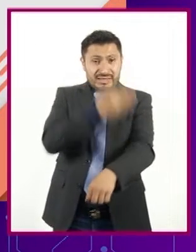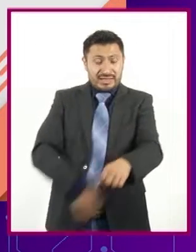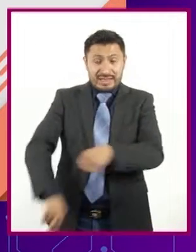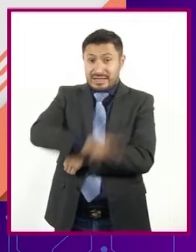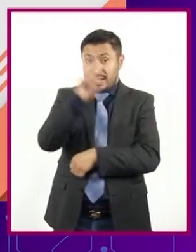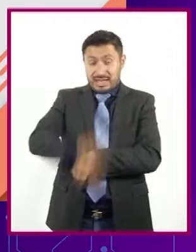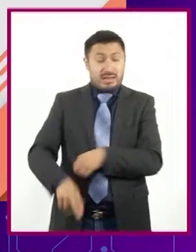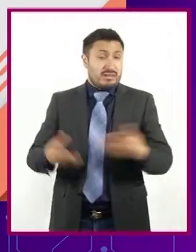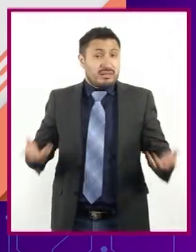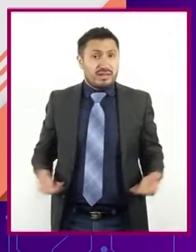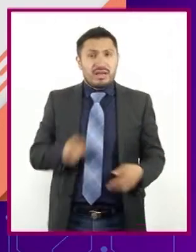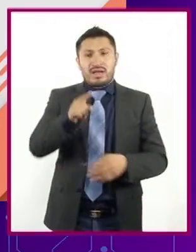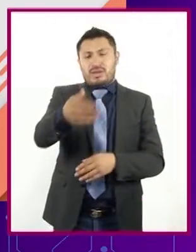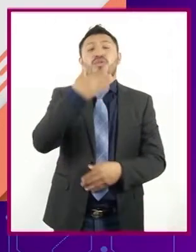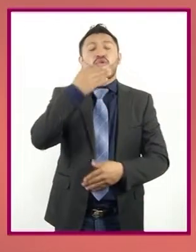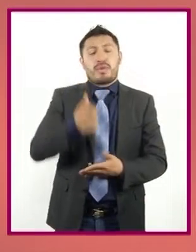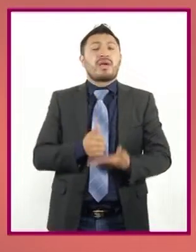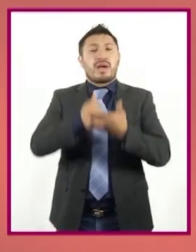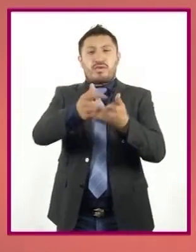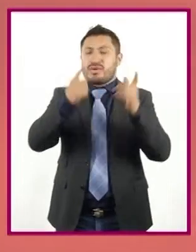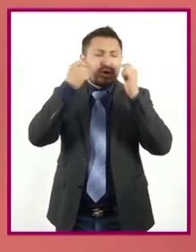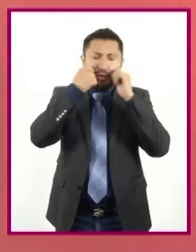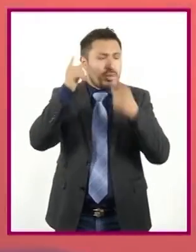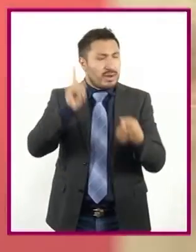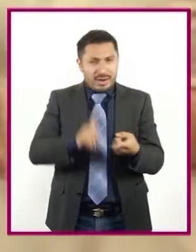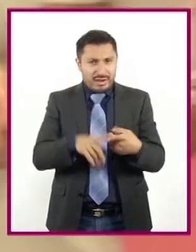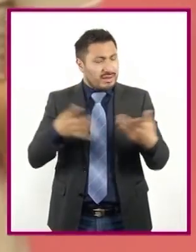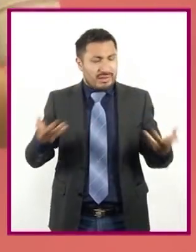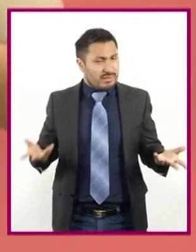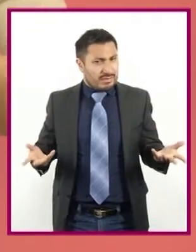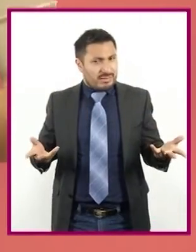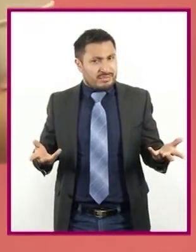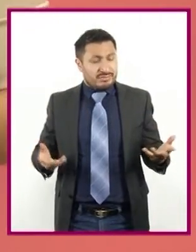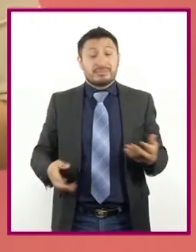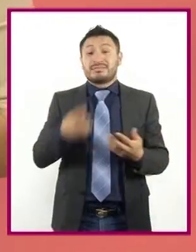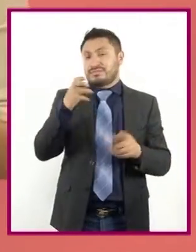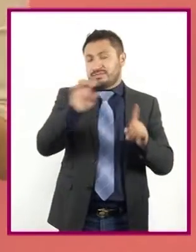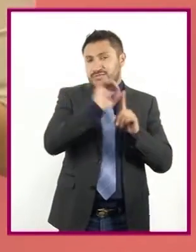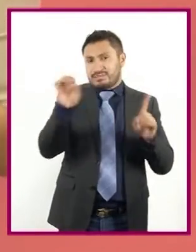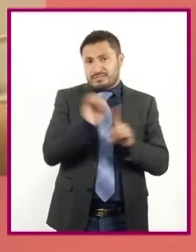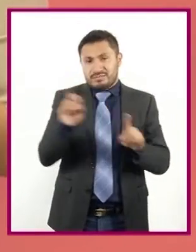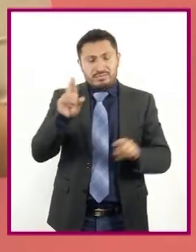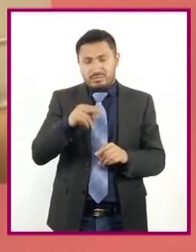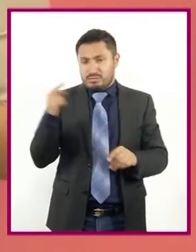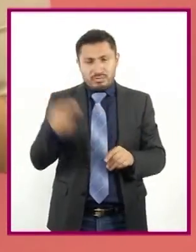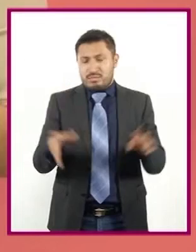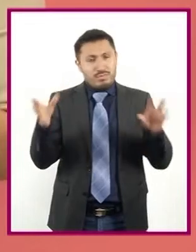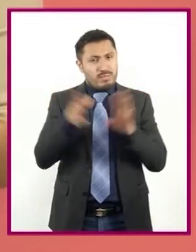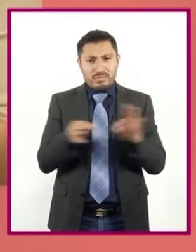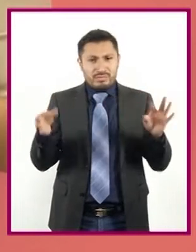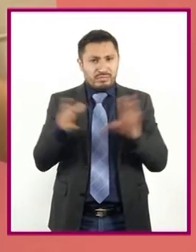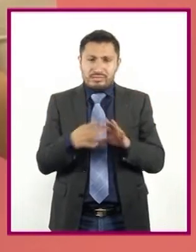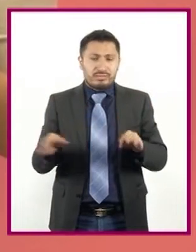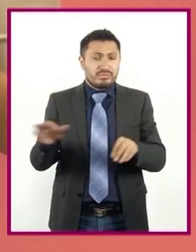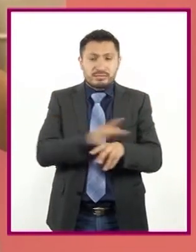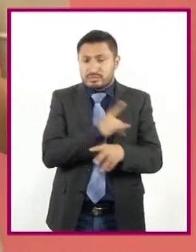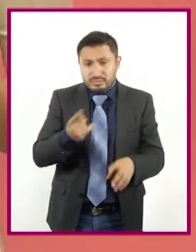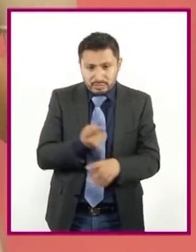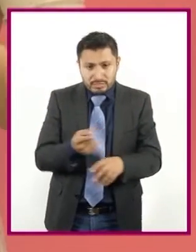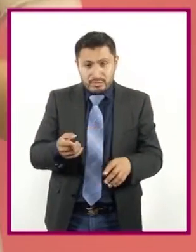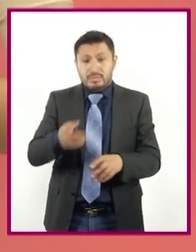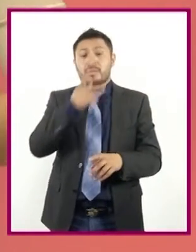O haz el bien sin mirar a quién. Estos enunciados no necesitamos dar una explicación implícita